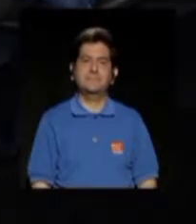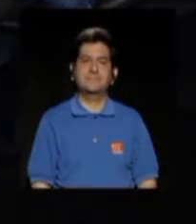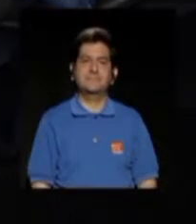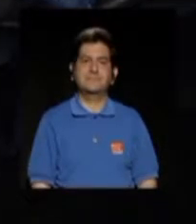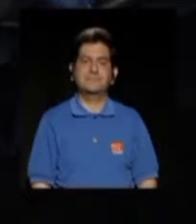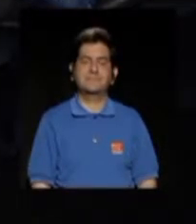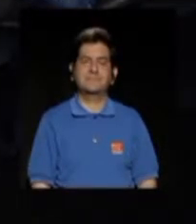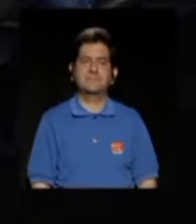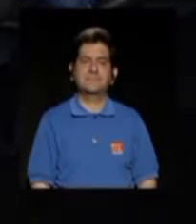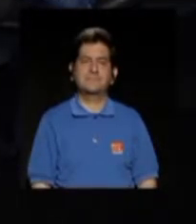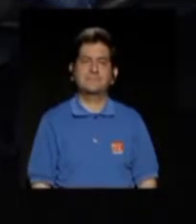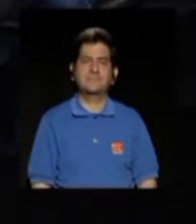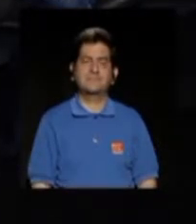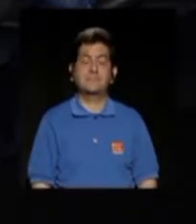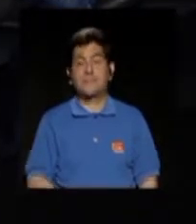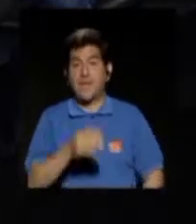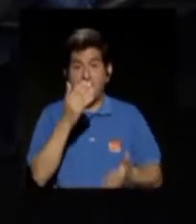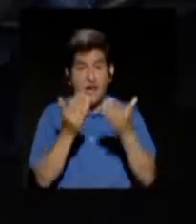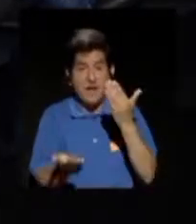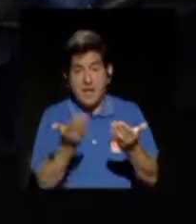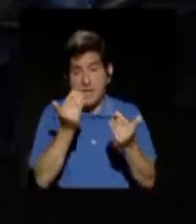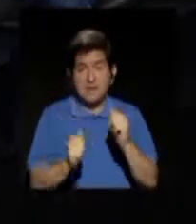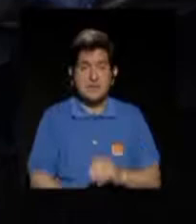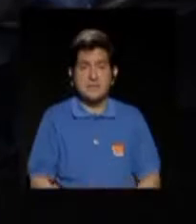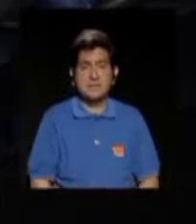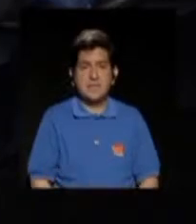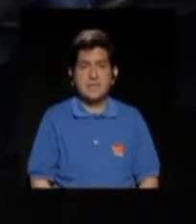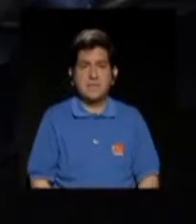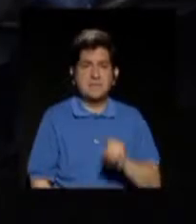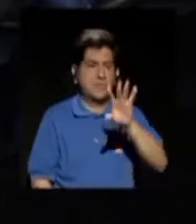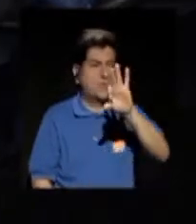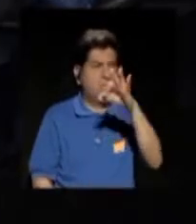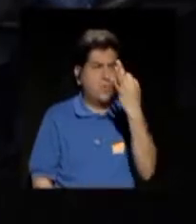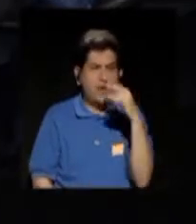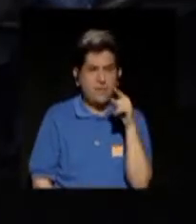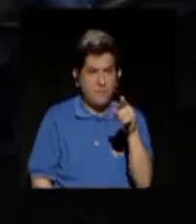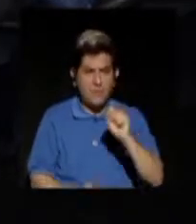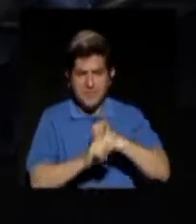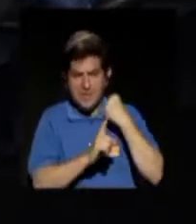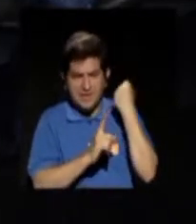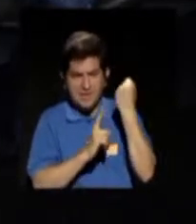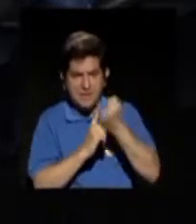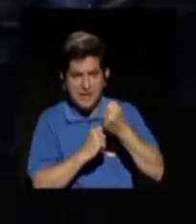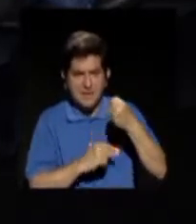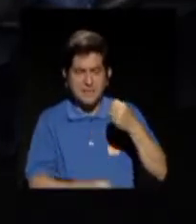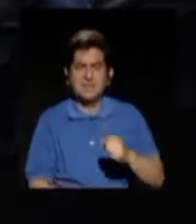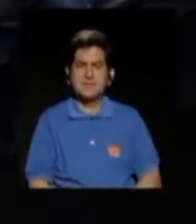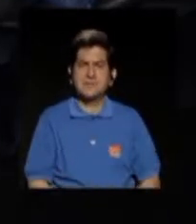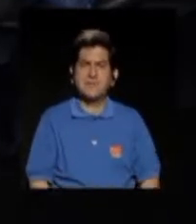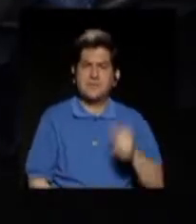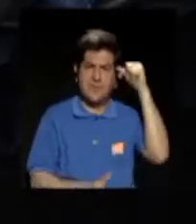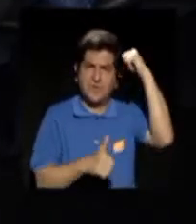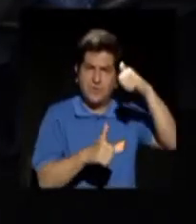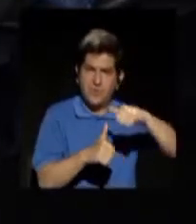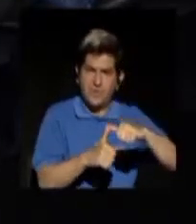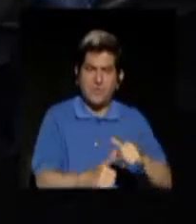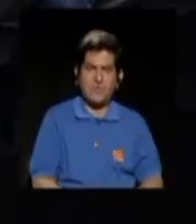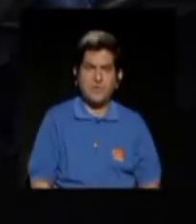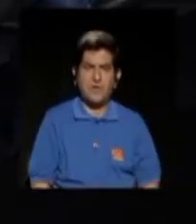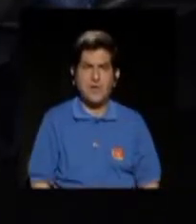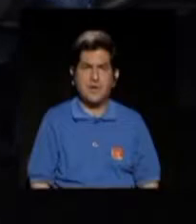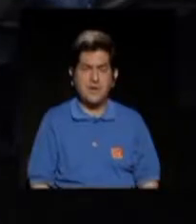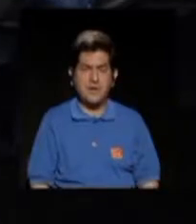cómo, y tal vez una forma de traer esto es, si no es un